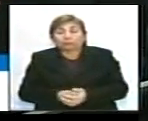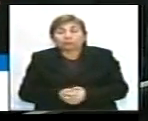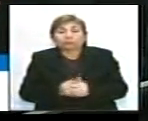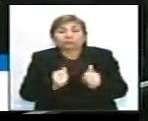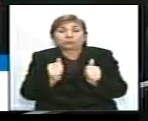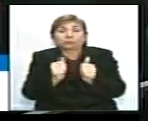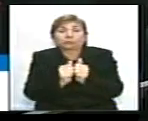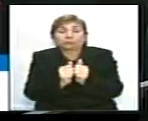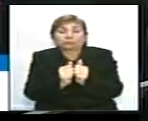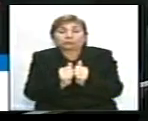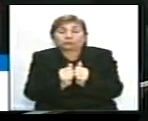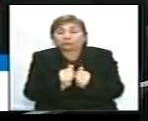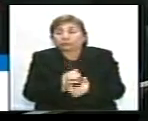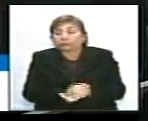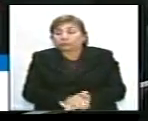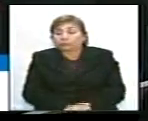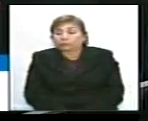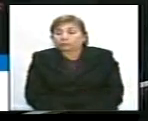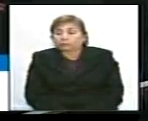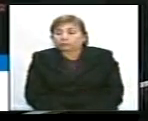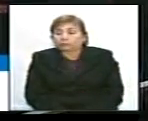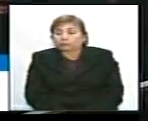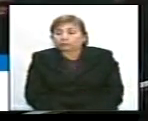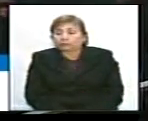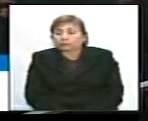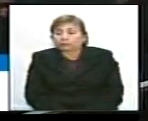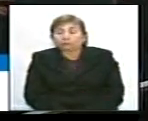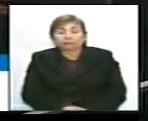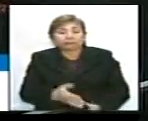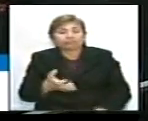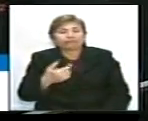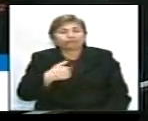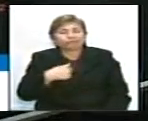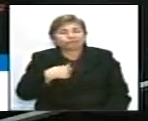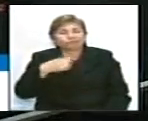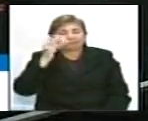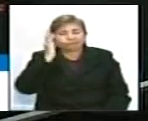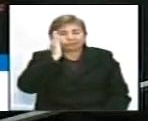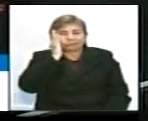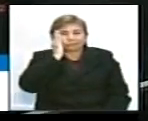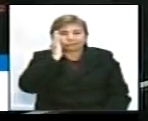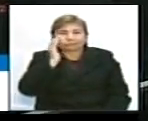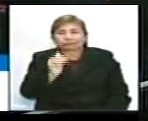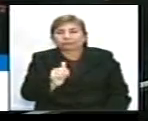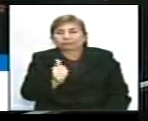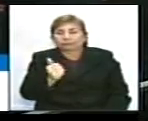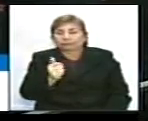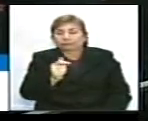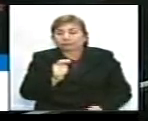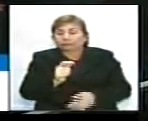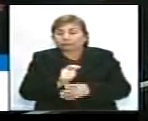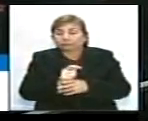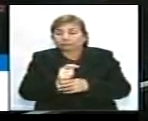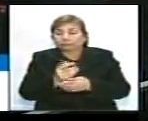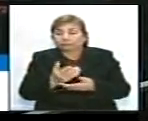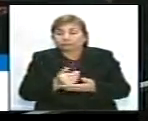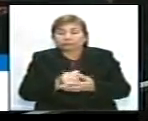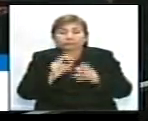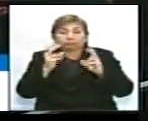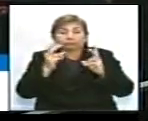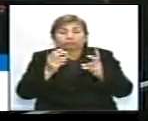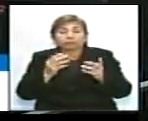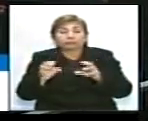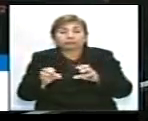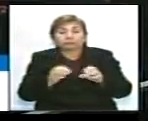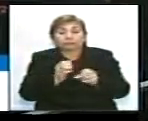el enfoque de cuencas, ¿no? Y quisiera saber si es que el INAGRI, que era otro tema que nosotros enfrentamos en las costas, se están